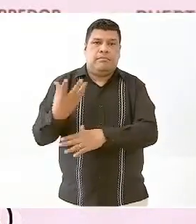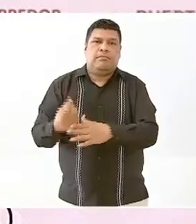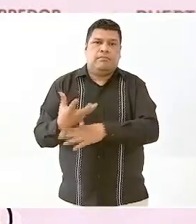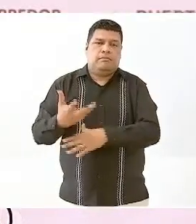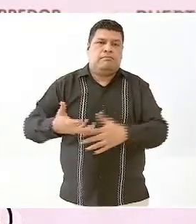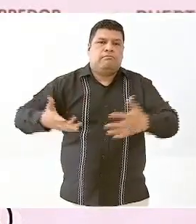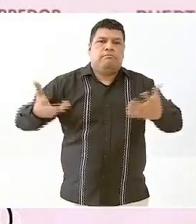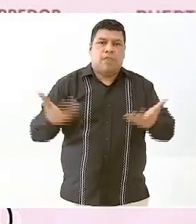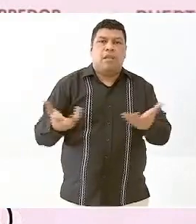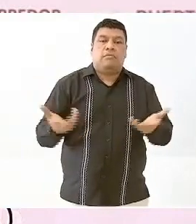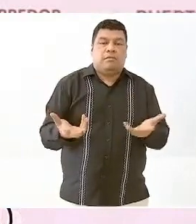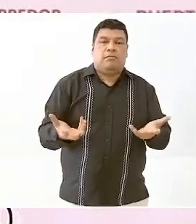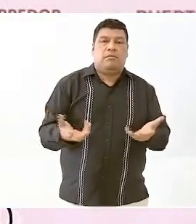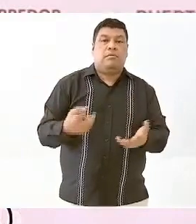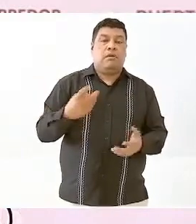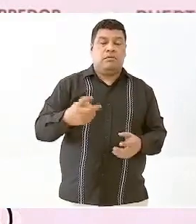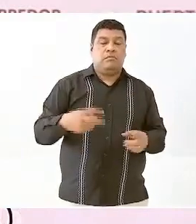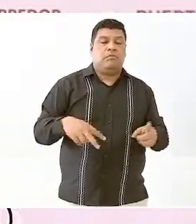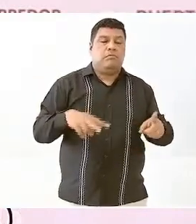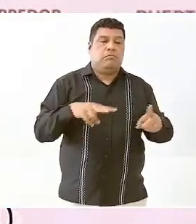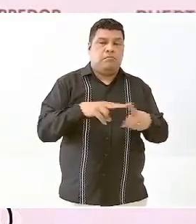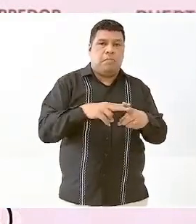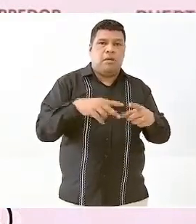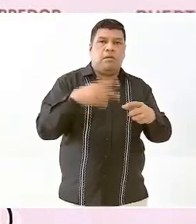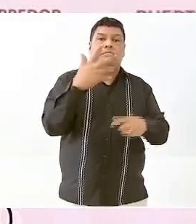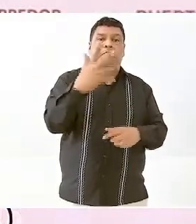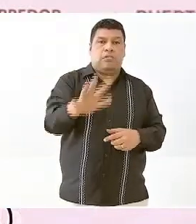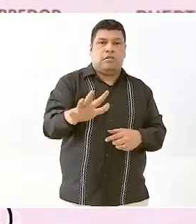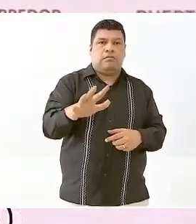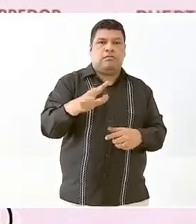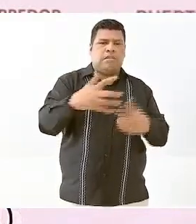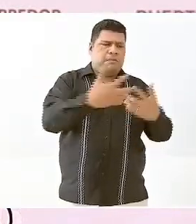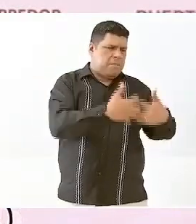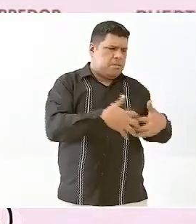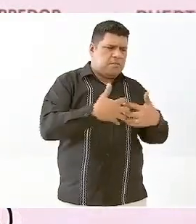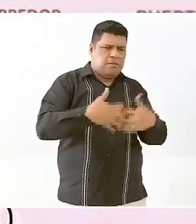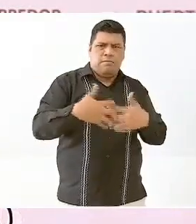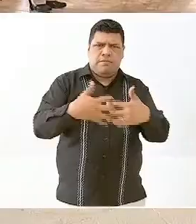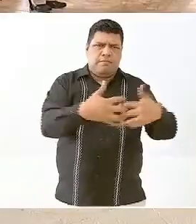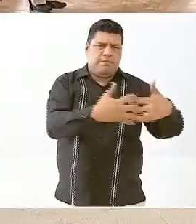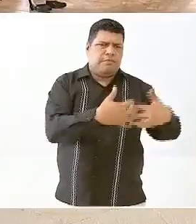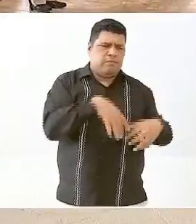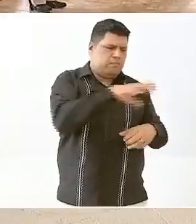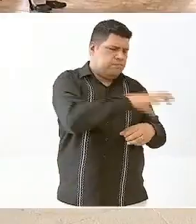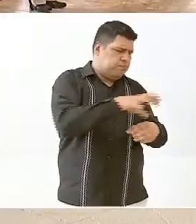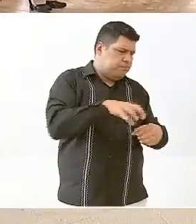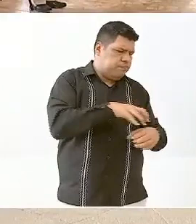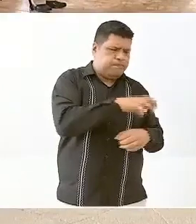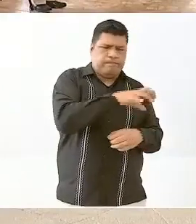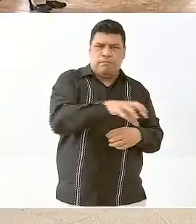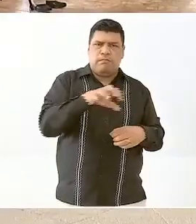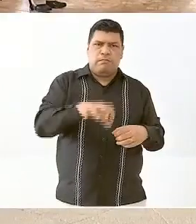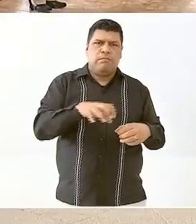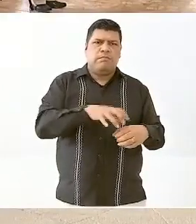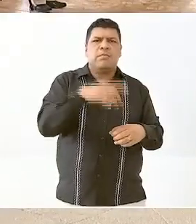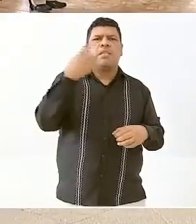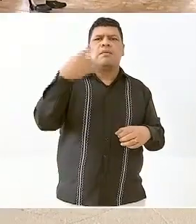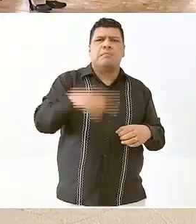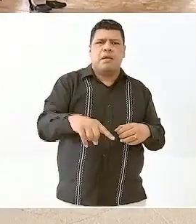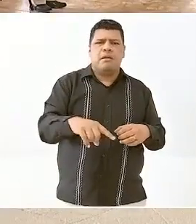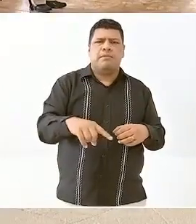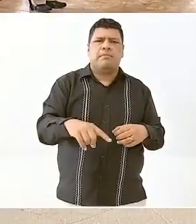Crear estos 10 parques industriales, y que las plantas, las empresas que se